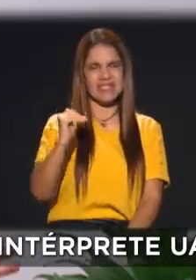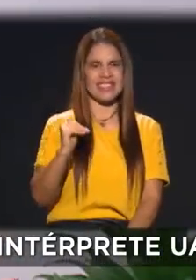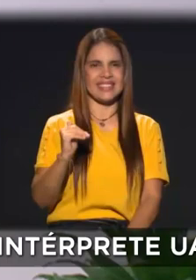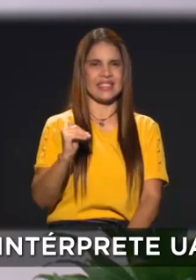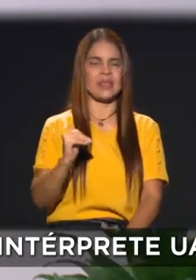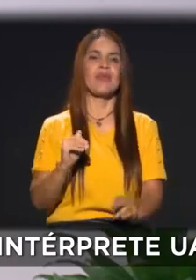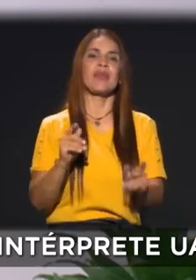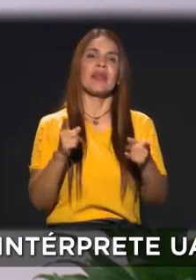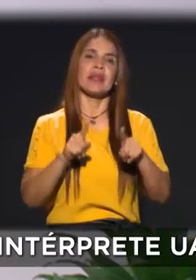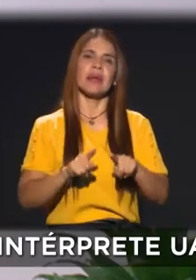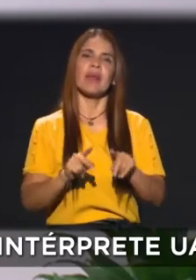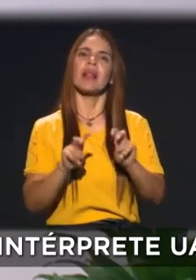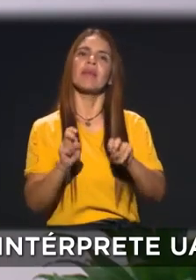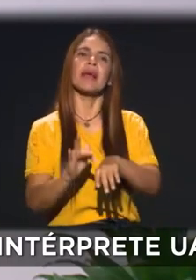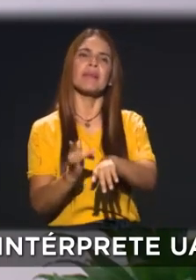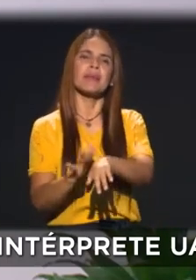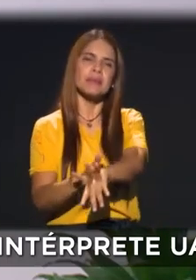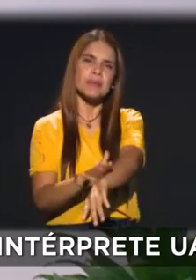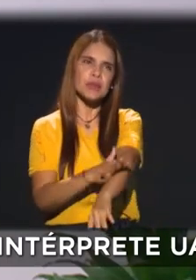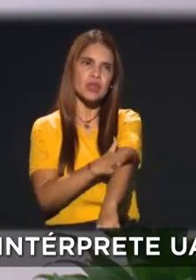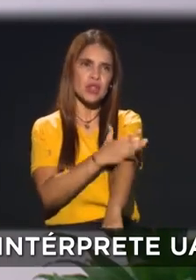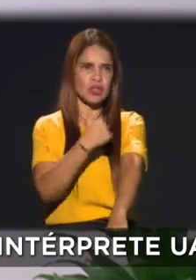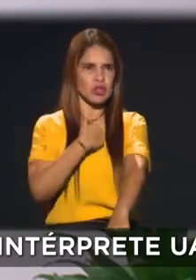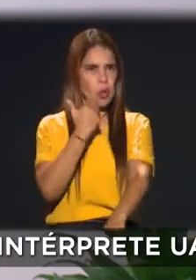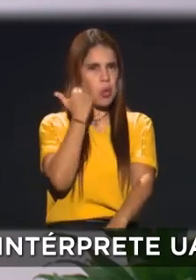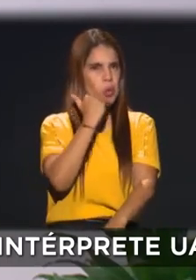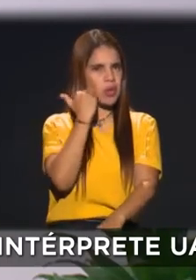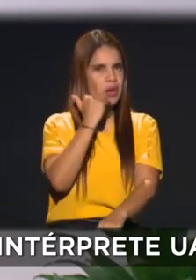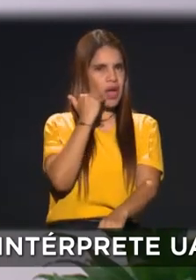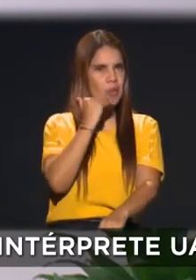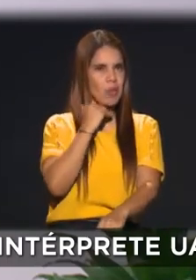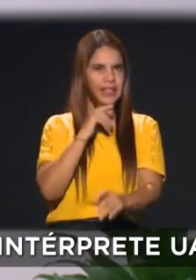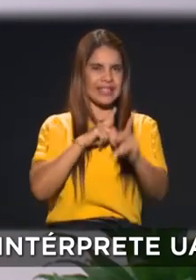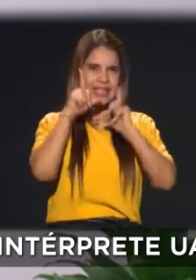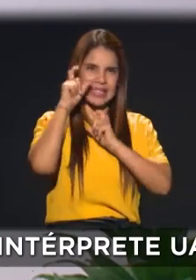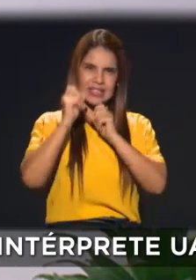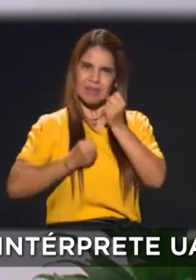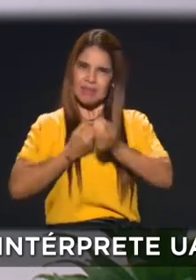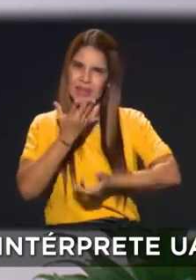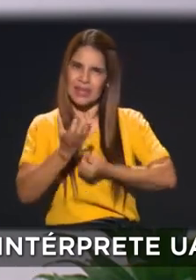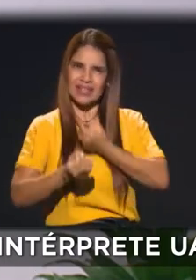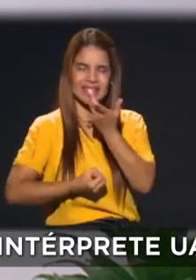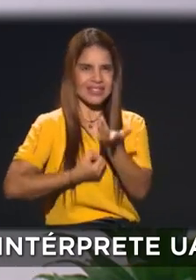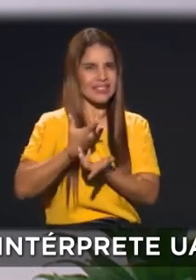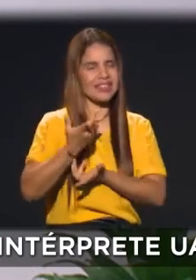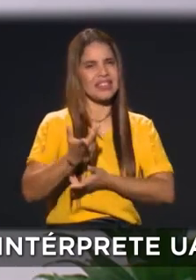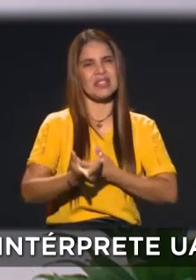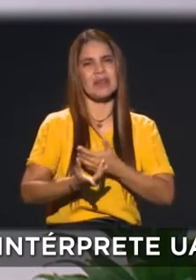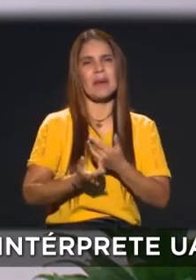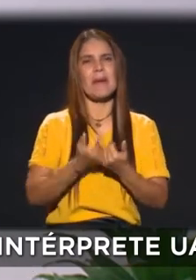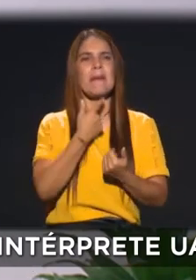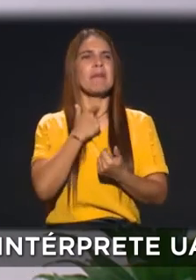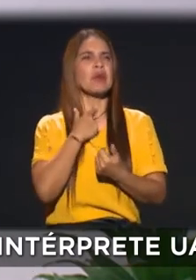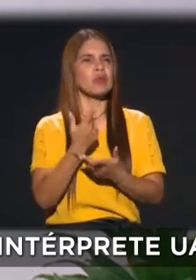debate y es las emociones. Por ejemplo, yo que me considero una mujer sumamente expresiva, a la hora de debatir creo que si algo